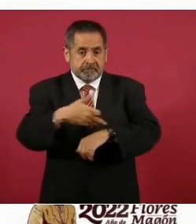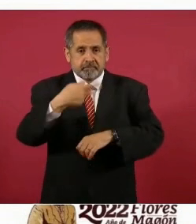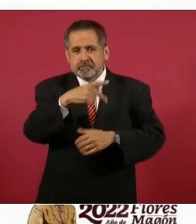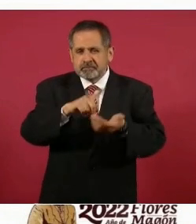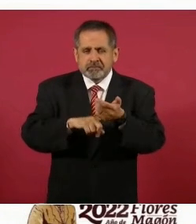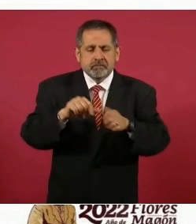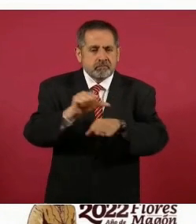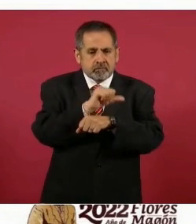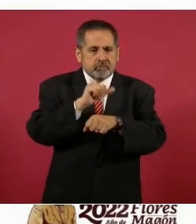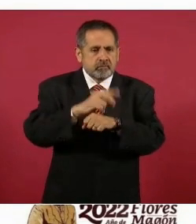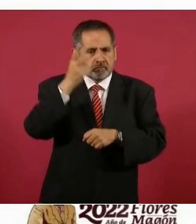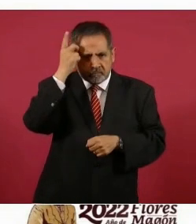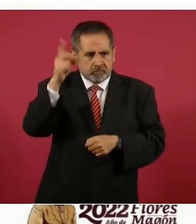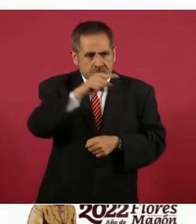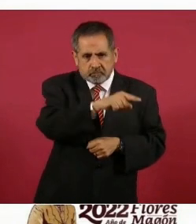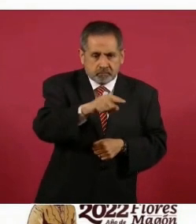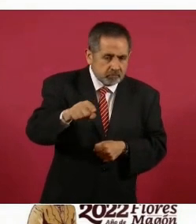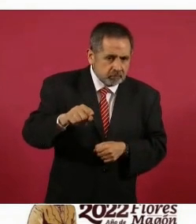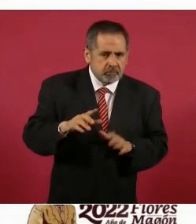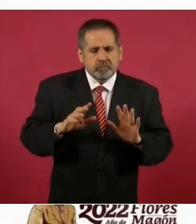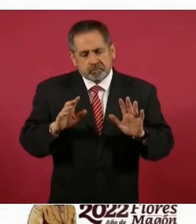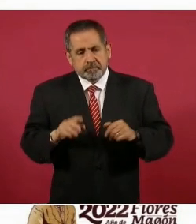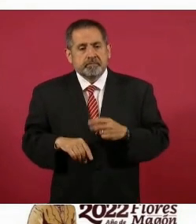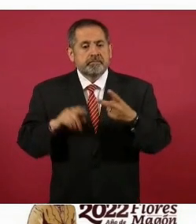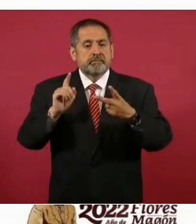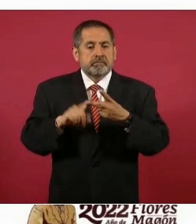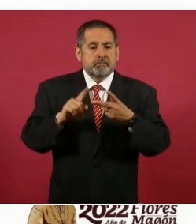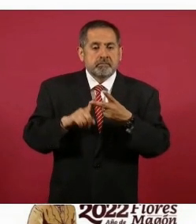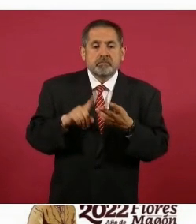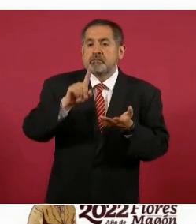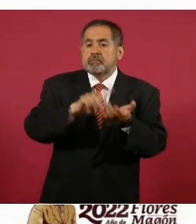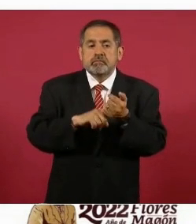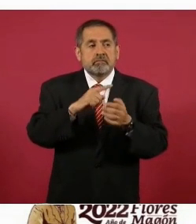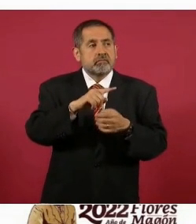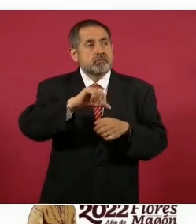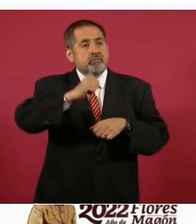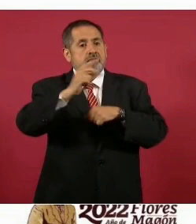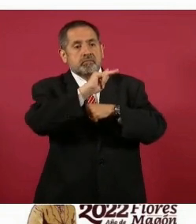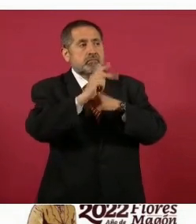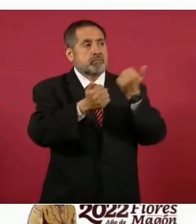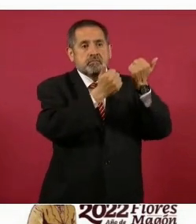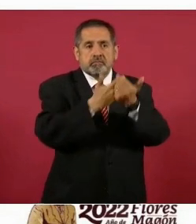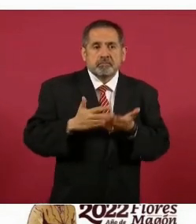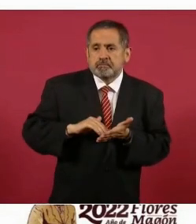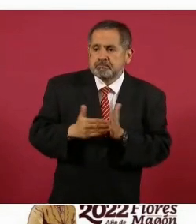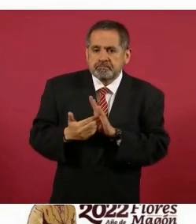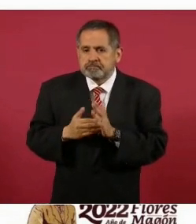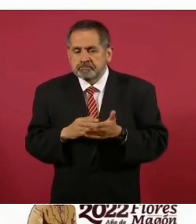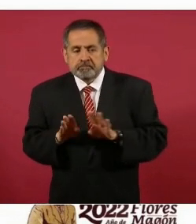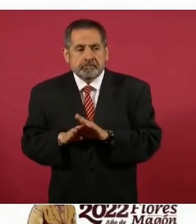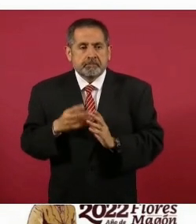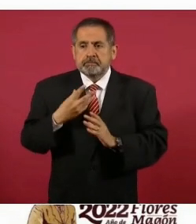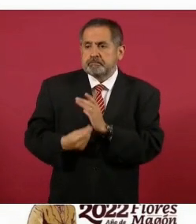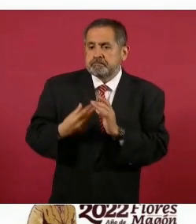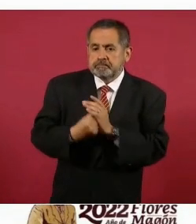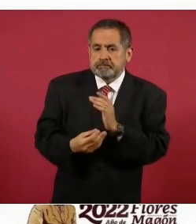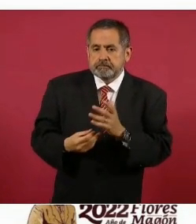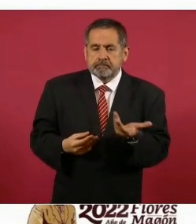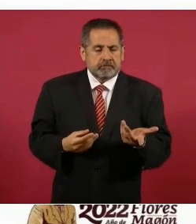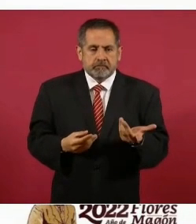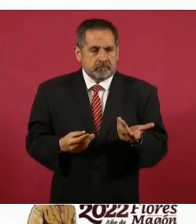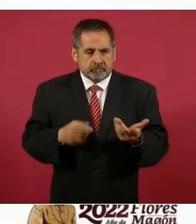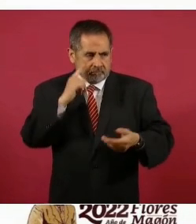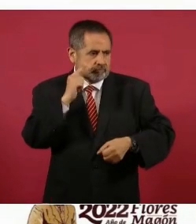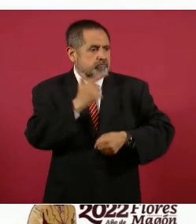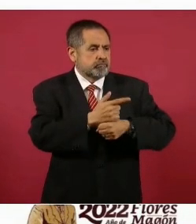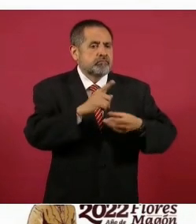sus vehículos dos sacar del anonimato a los vehículos extranjeros irregulares que son usados en la comisión de los